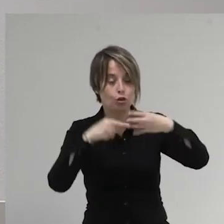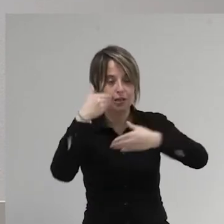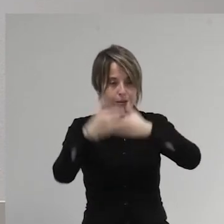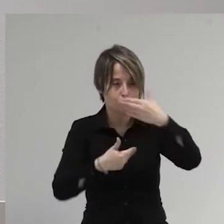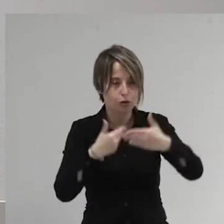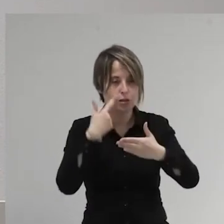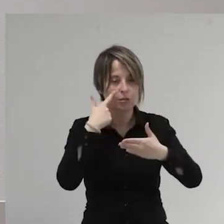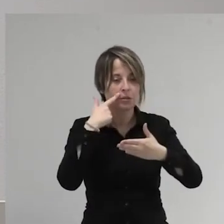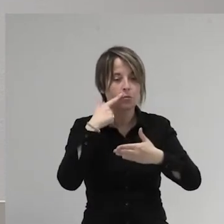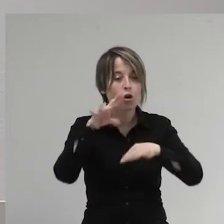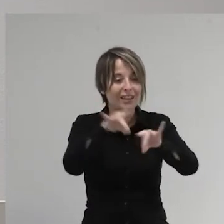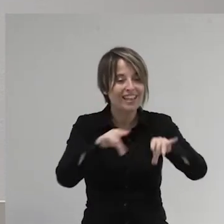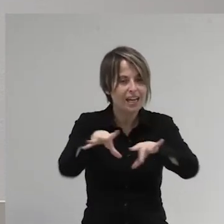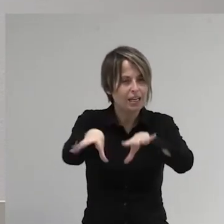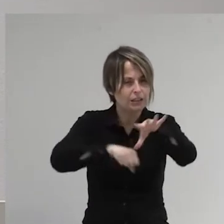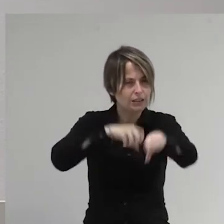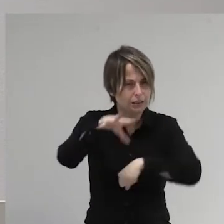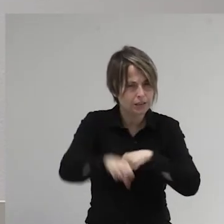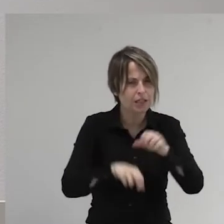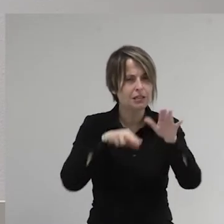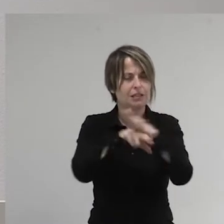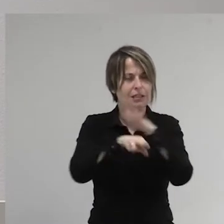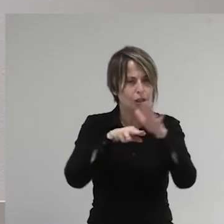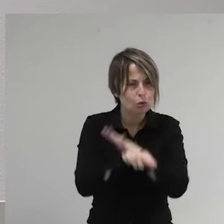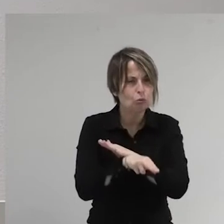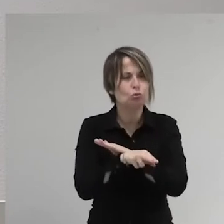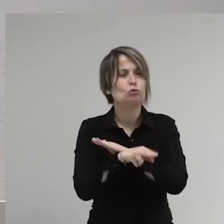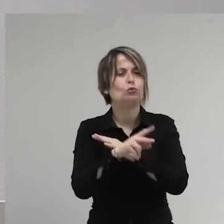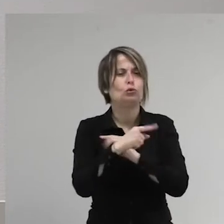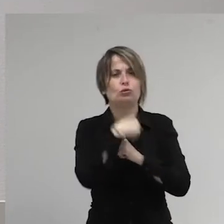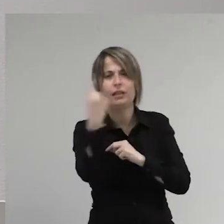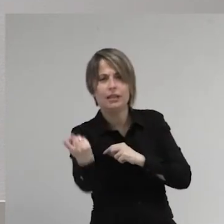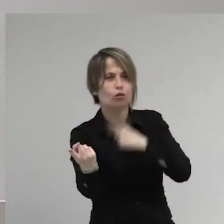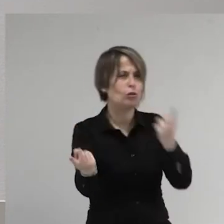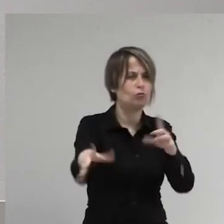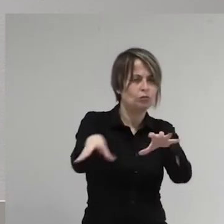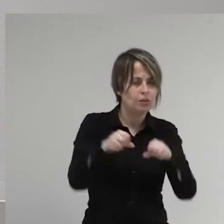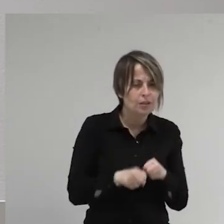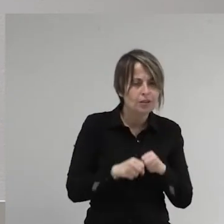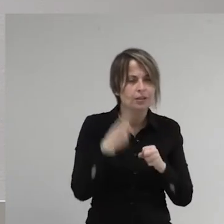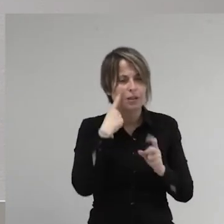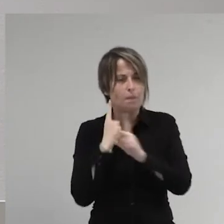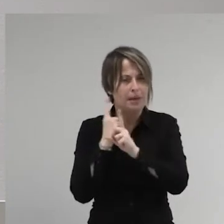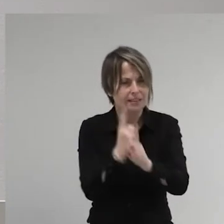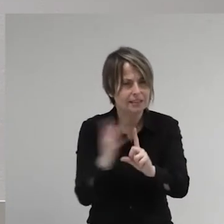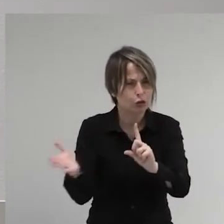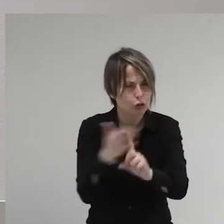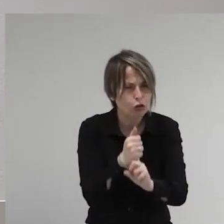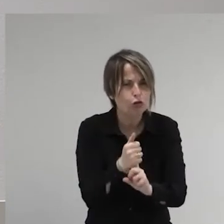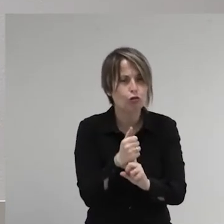de tierras y recursos, de clasificación racial del otro, de la otra, de su persecución, de